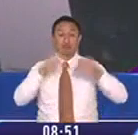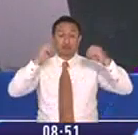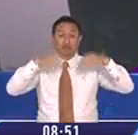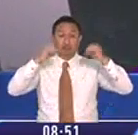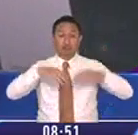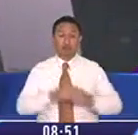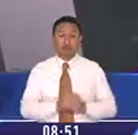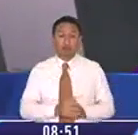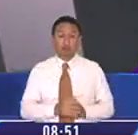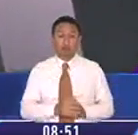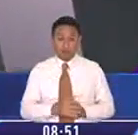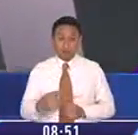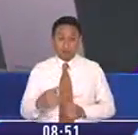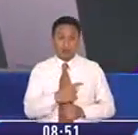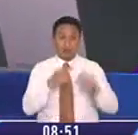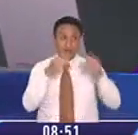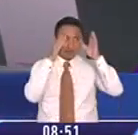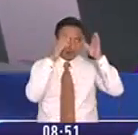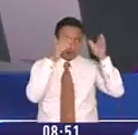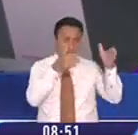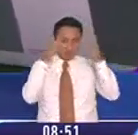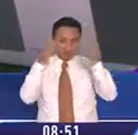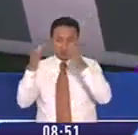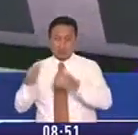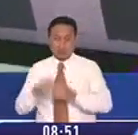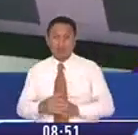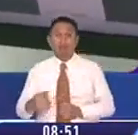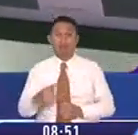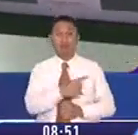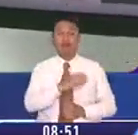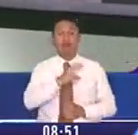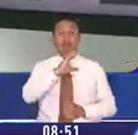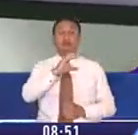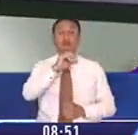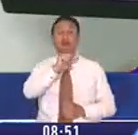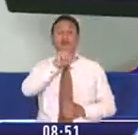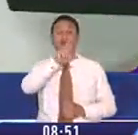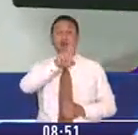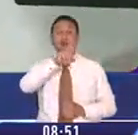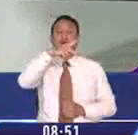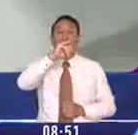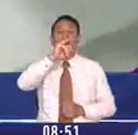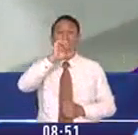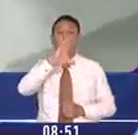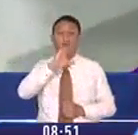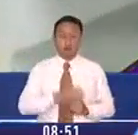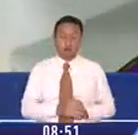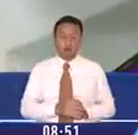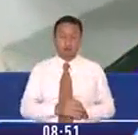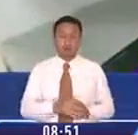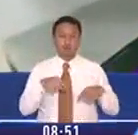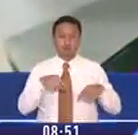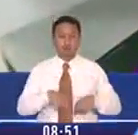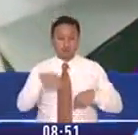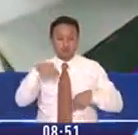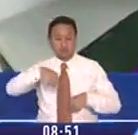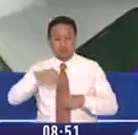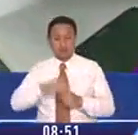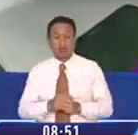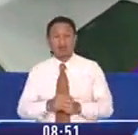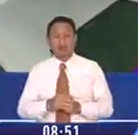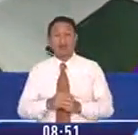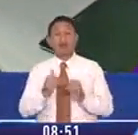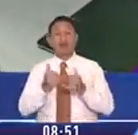pone focos específicos de atención en el monitoreo, por ejemplo, lo que es la quebrada de Caupicho, pero también permite coordinar directamente en los chats